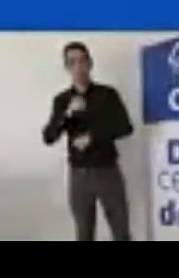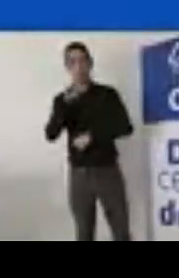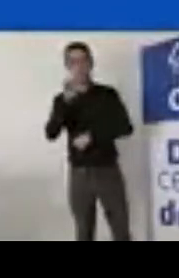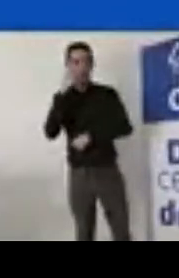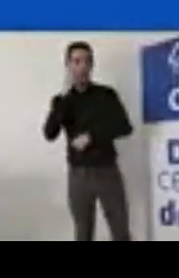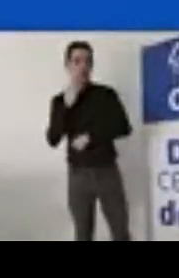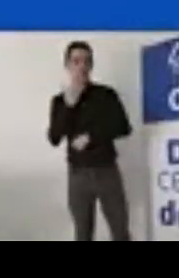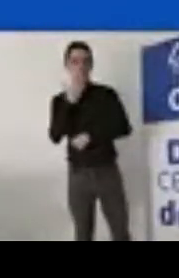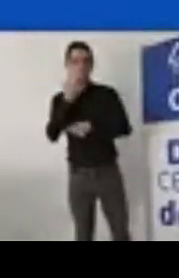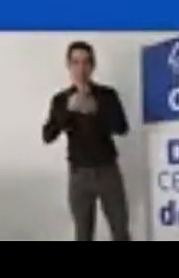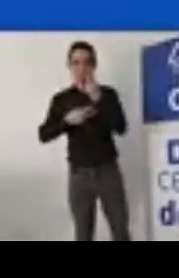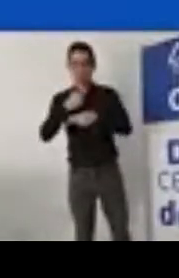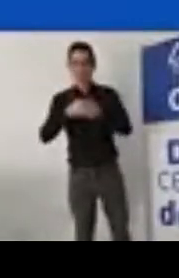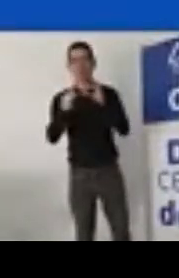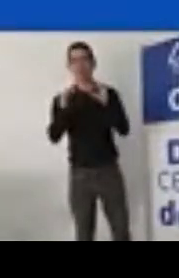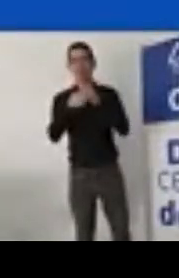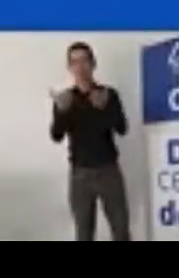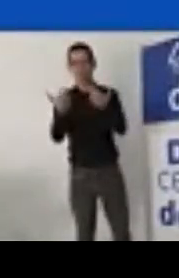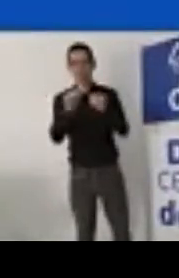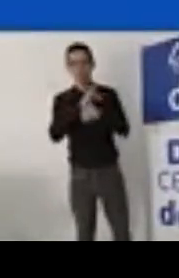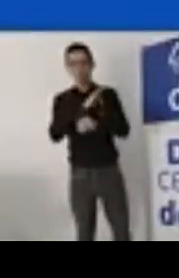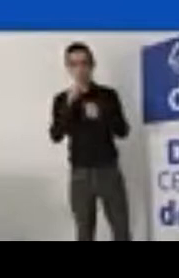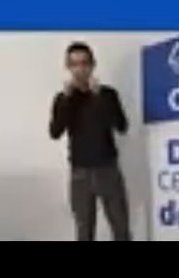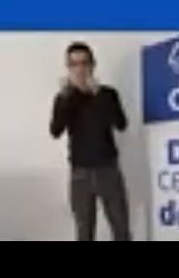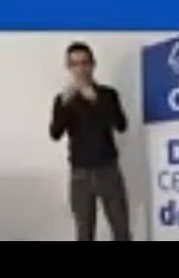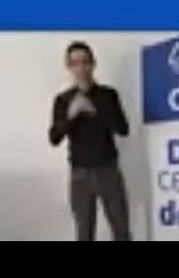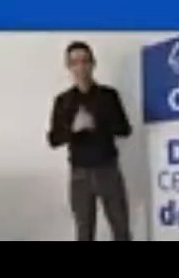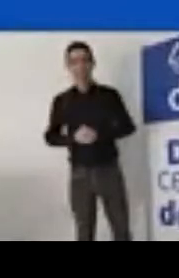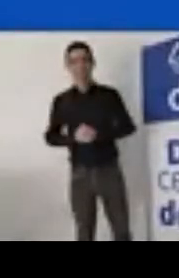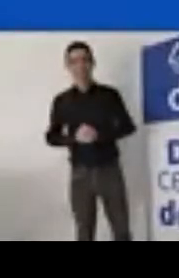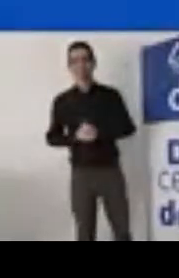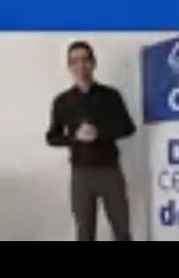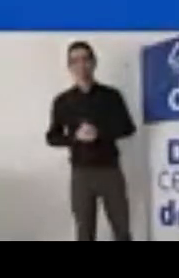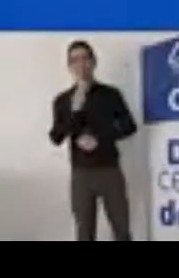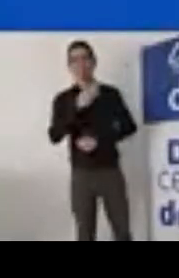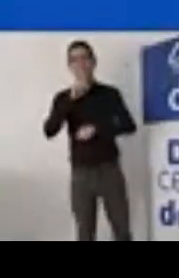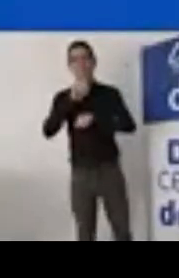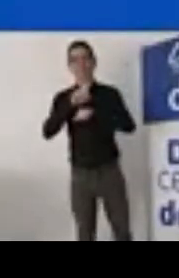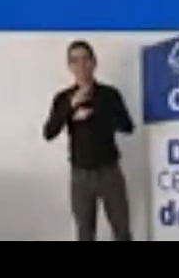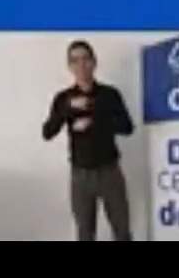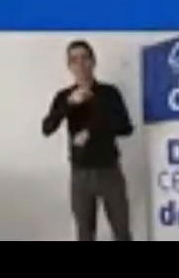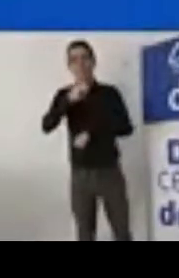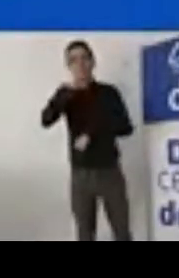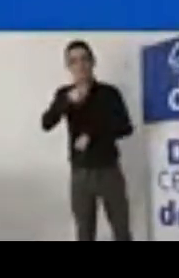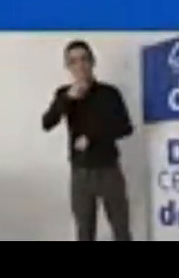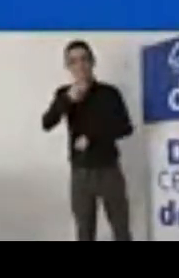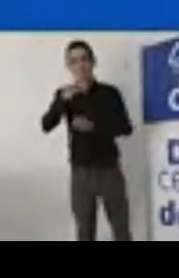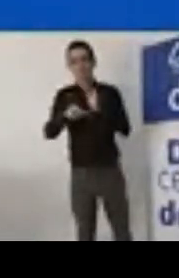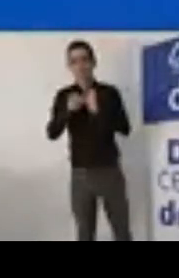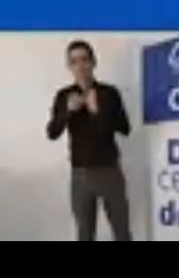Muchas gracias, buenos días. Es un gusto para mí volverlos a saludar por este medio.